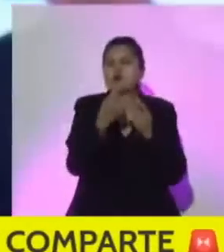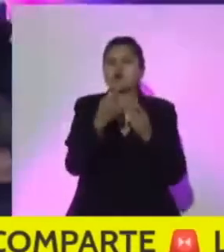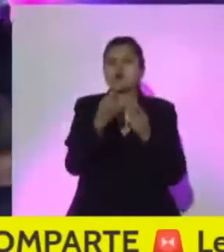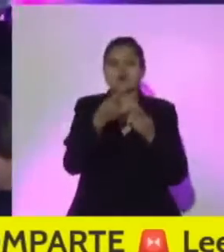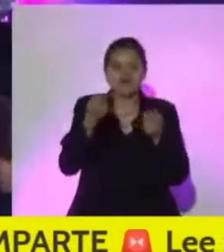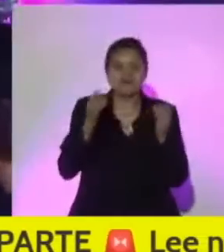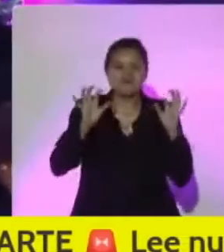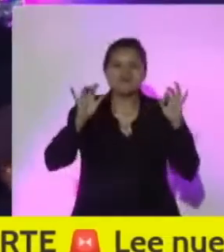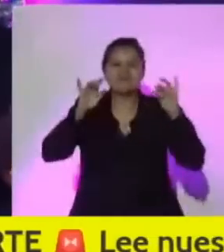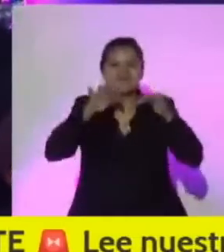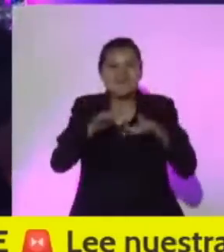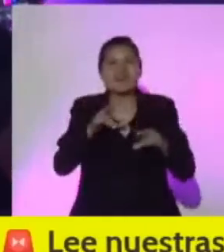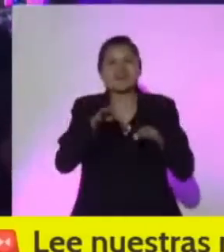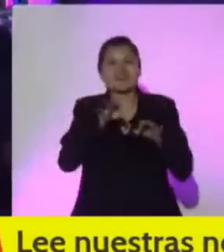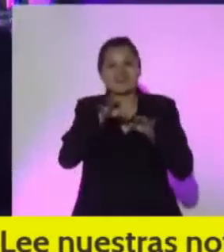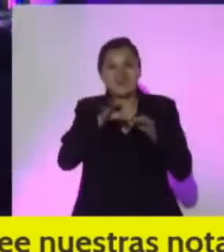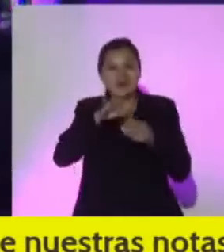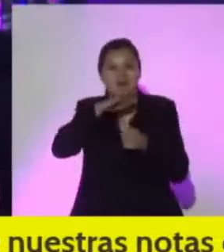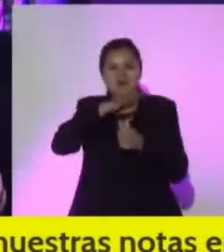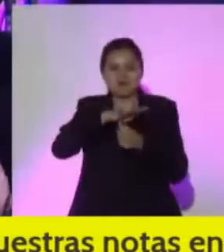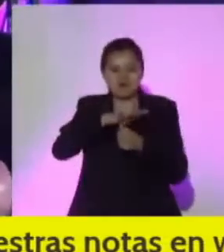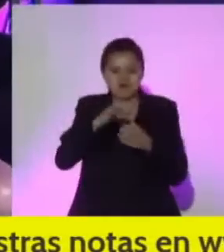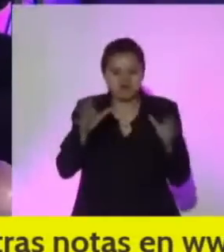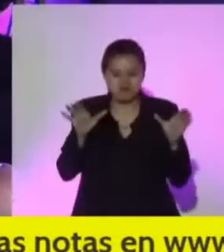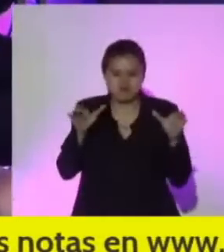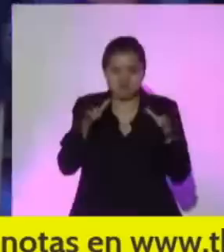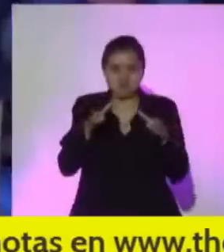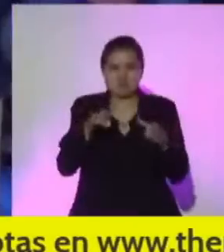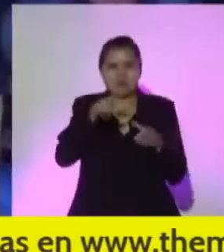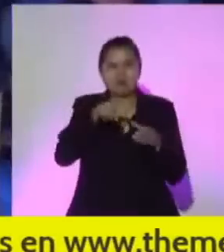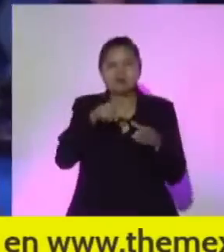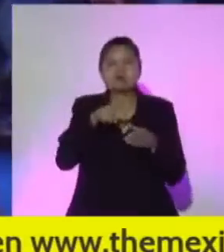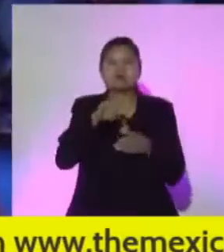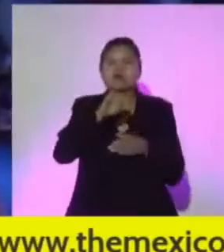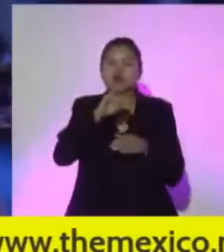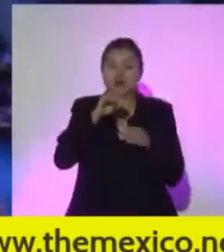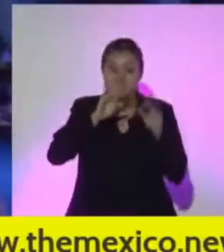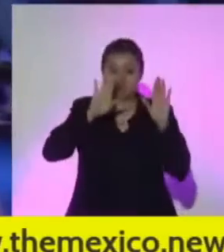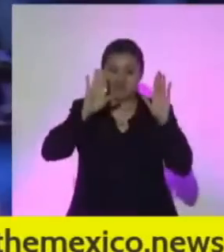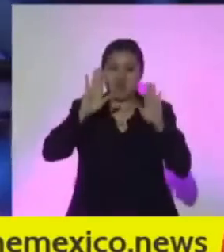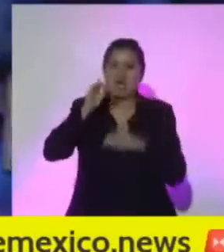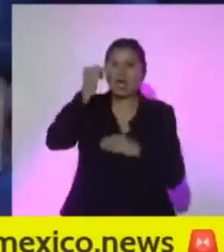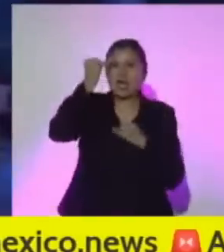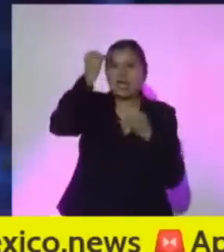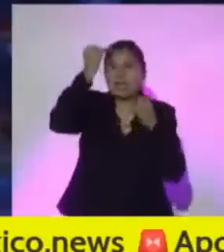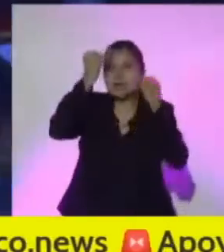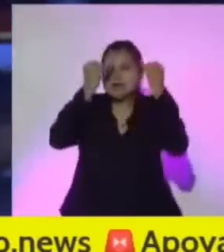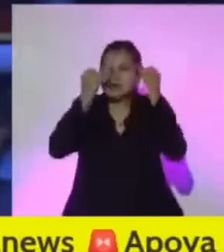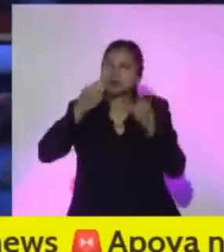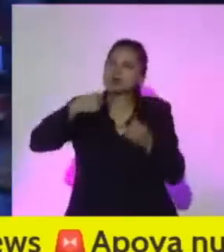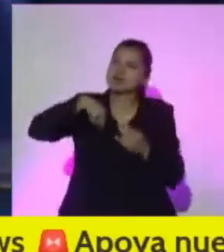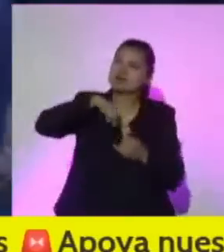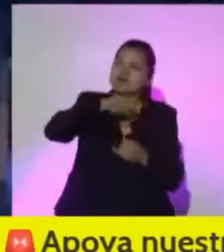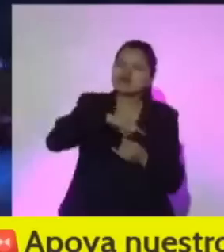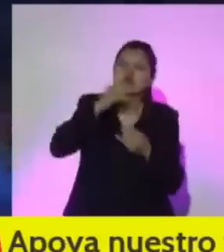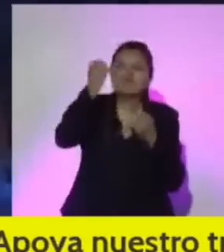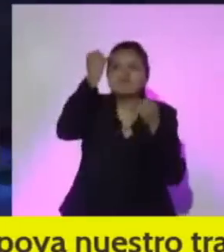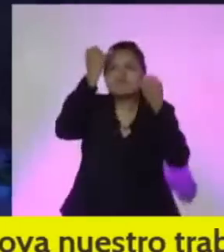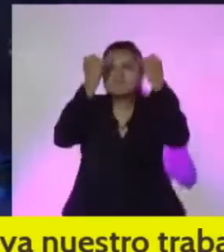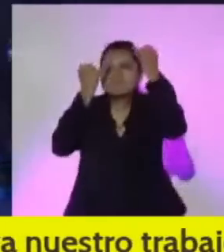organizáis a estos foros le pusimos imaginémonos Porque primero hay que imaginarse las